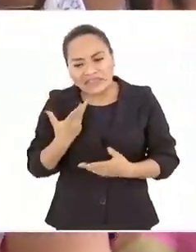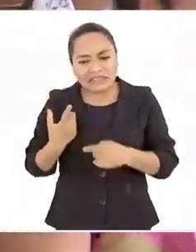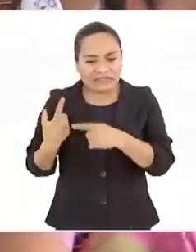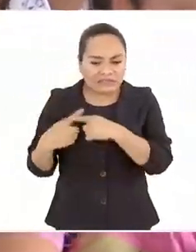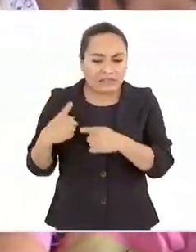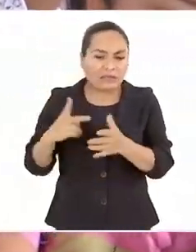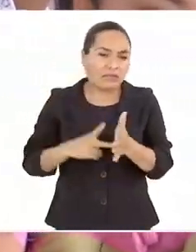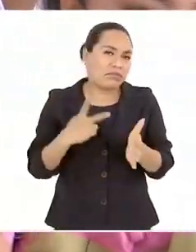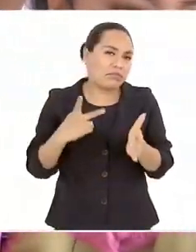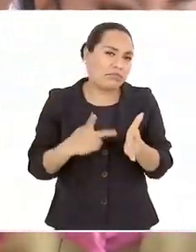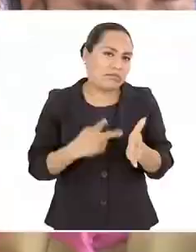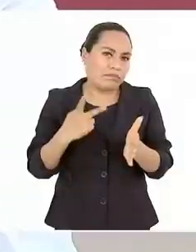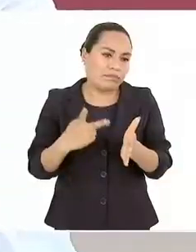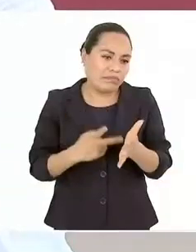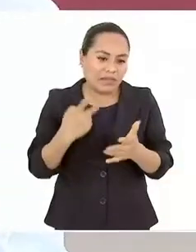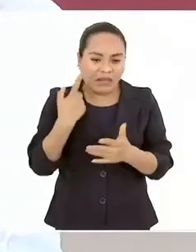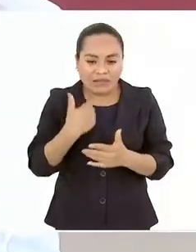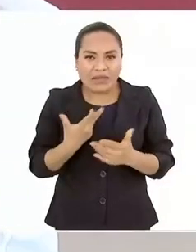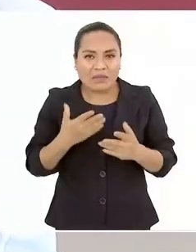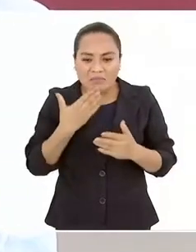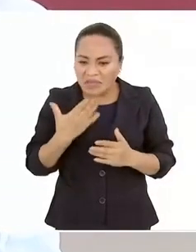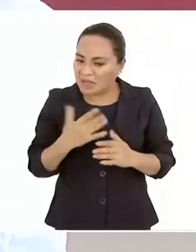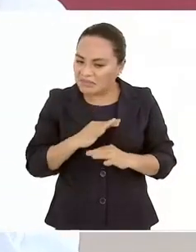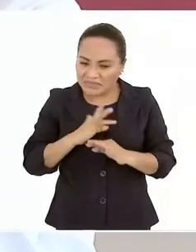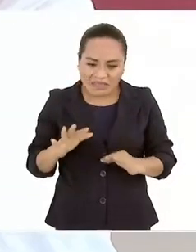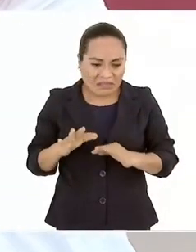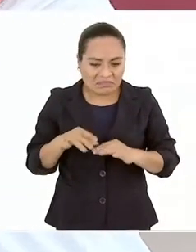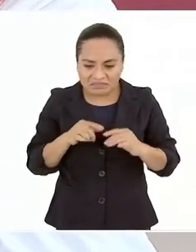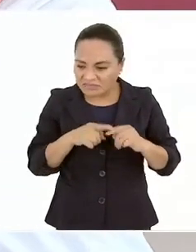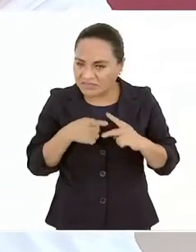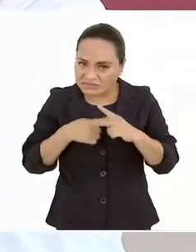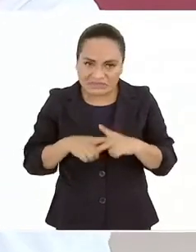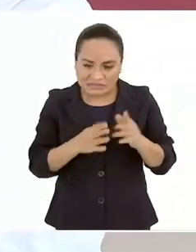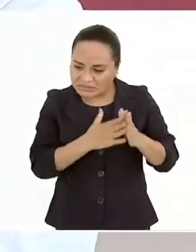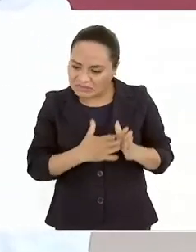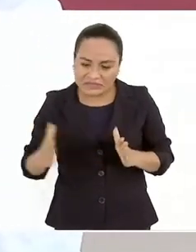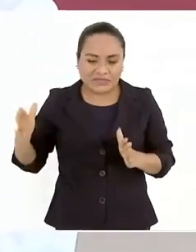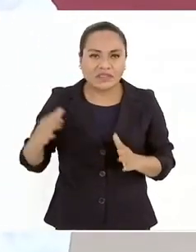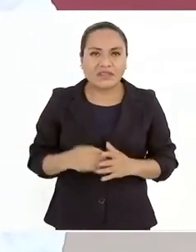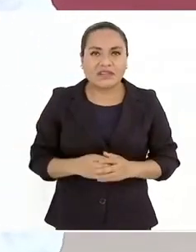varias veces, desde hace siglos,